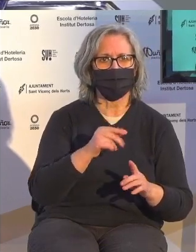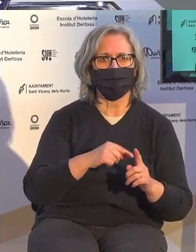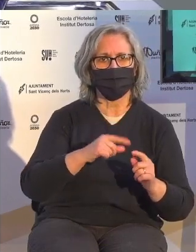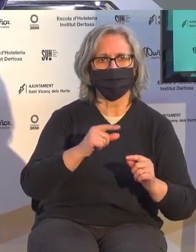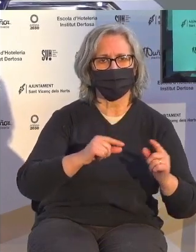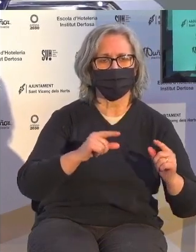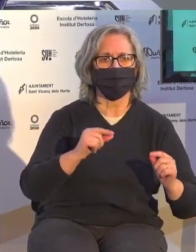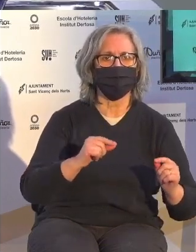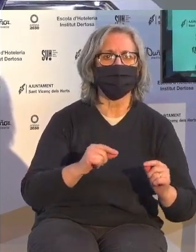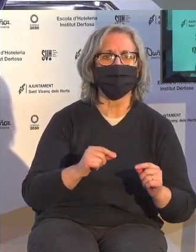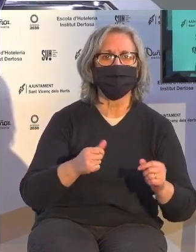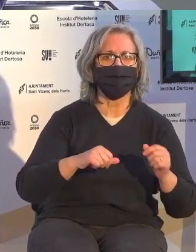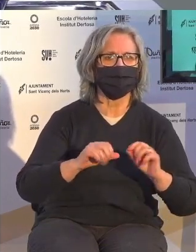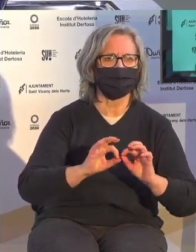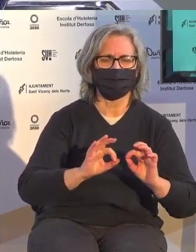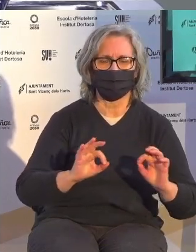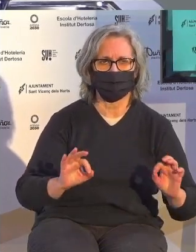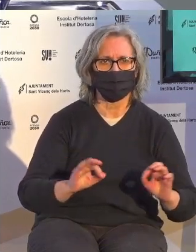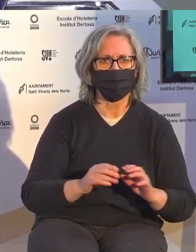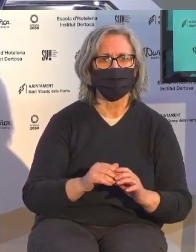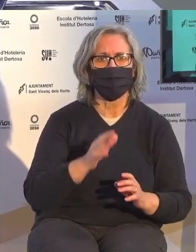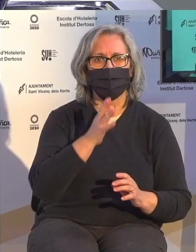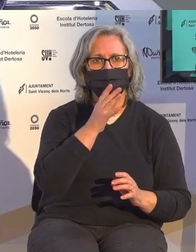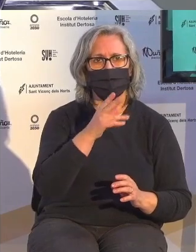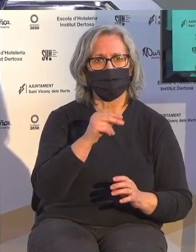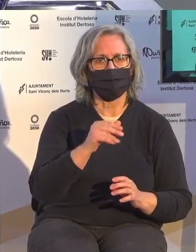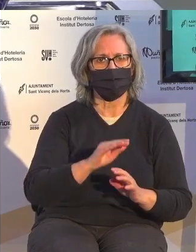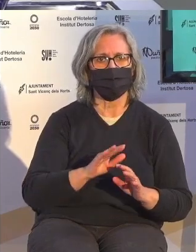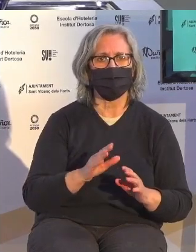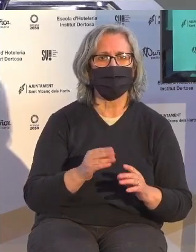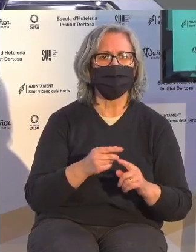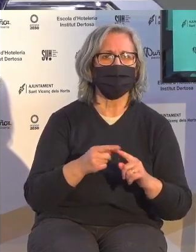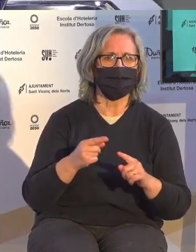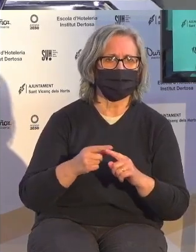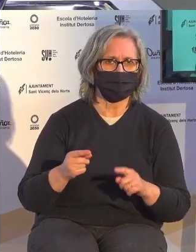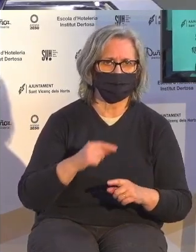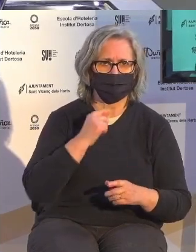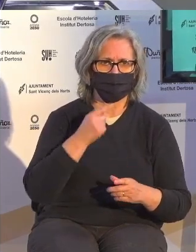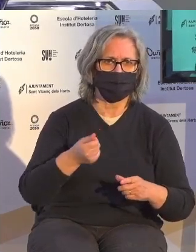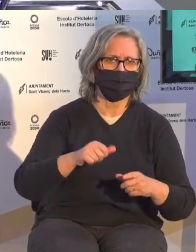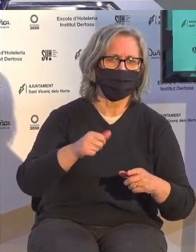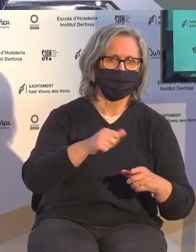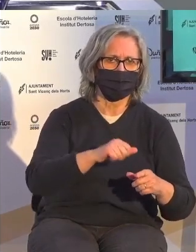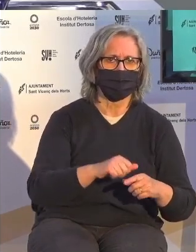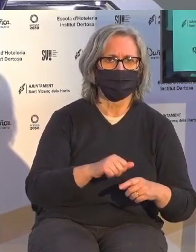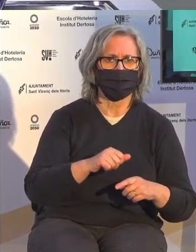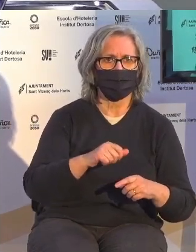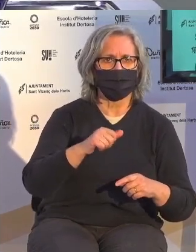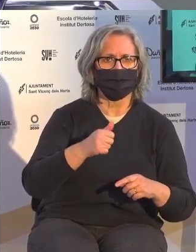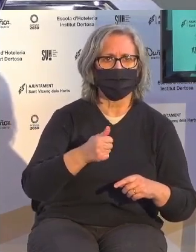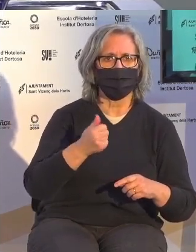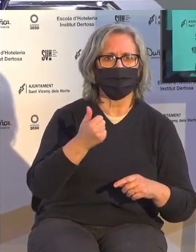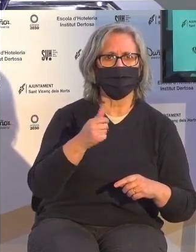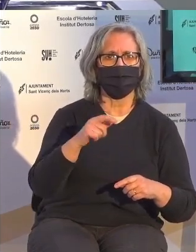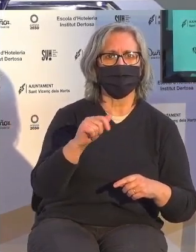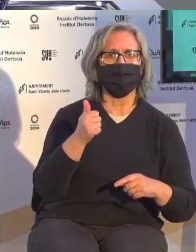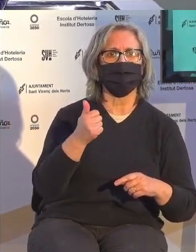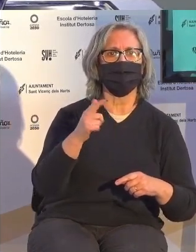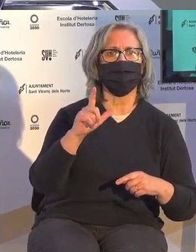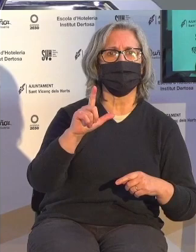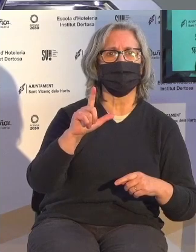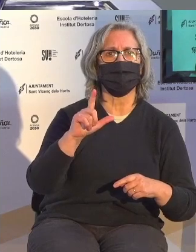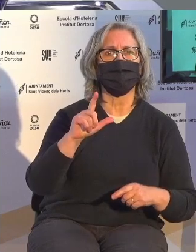básica y es utilizada en la pastelería por todo para hacer muchas cosas diferentes como los macarons como